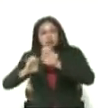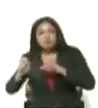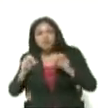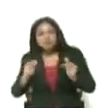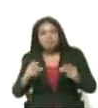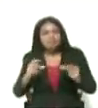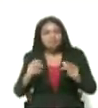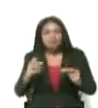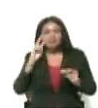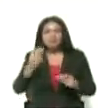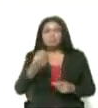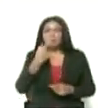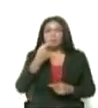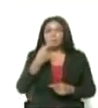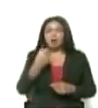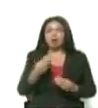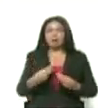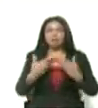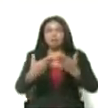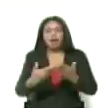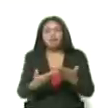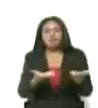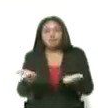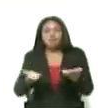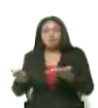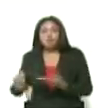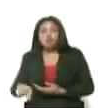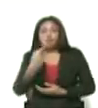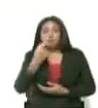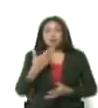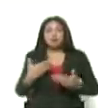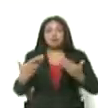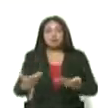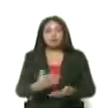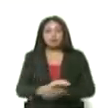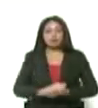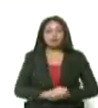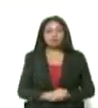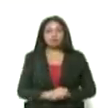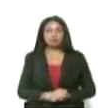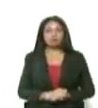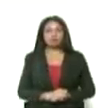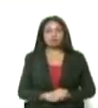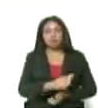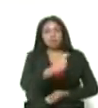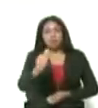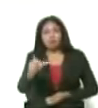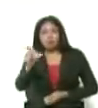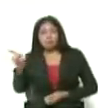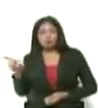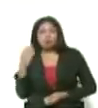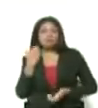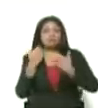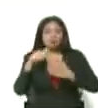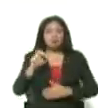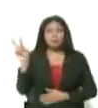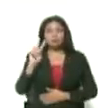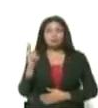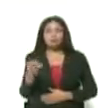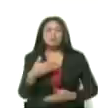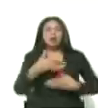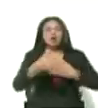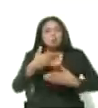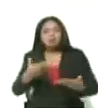efectividad de los tratamientos, los protocolos de tratamiento que se están aplicando en Venezuela para